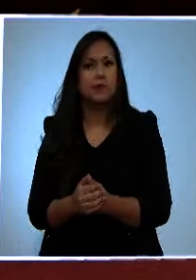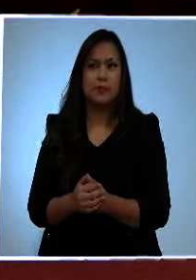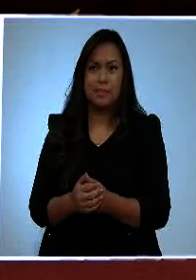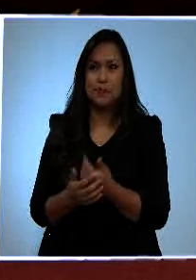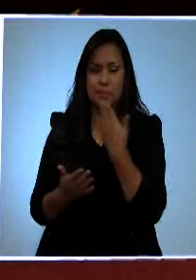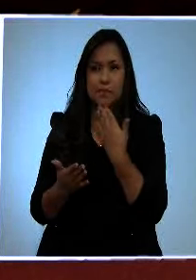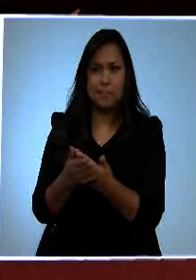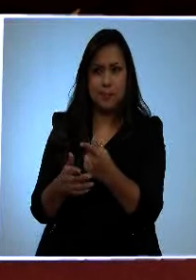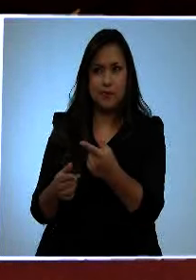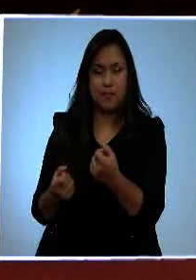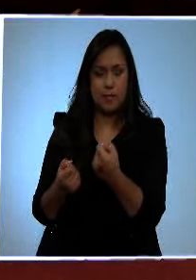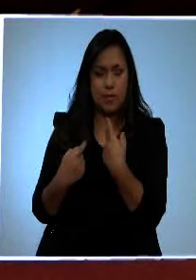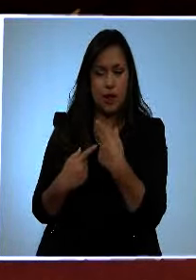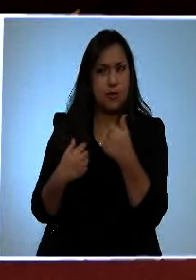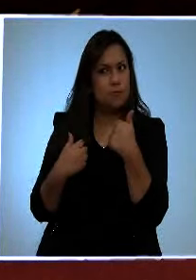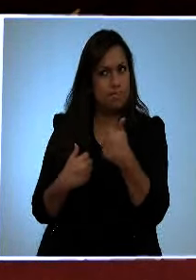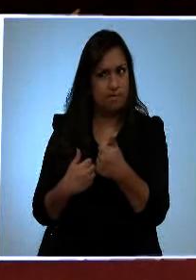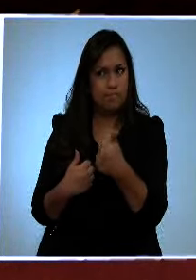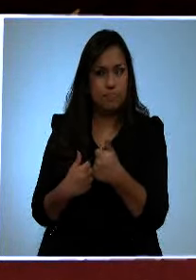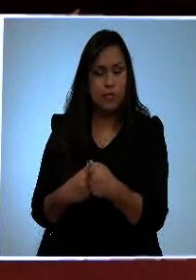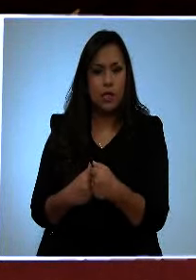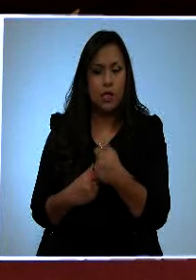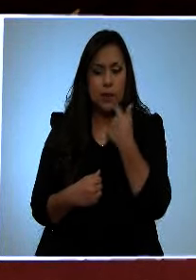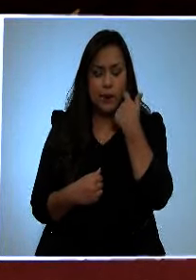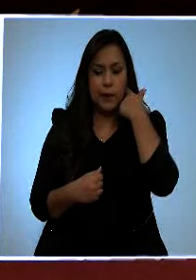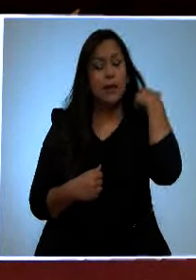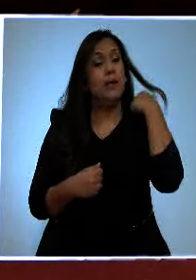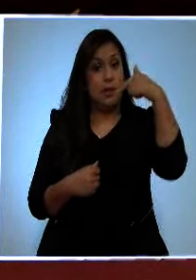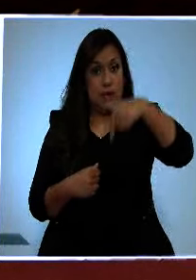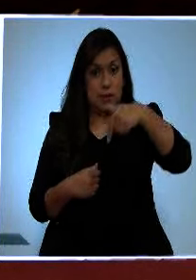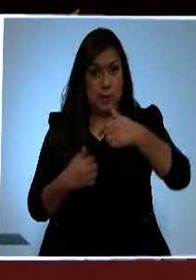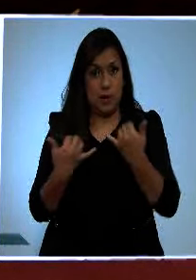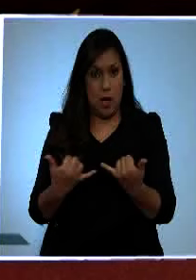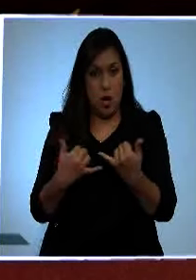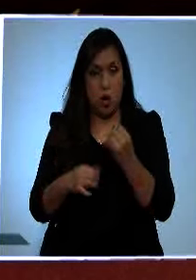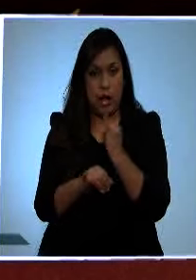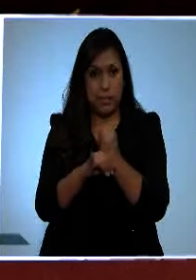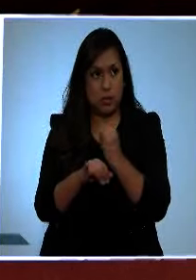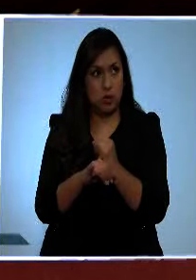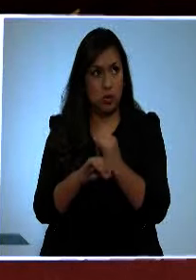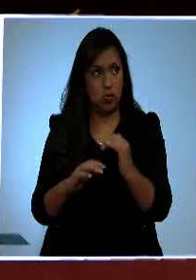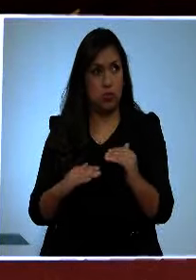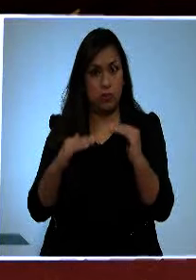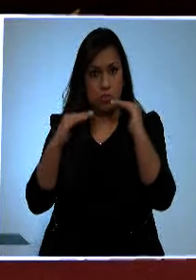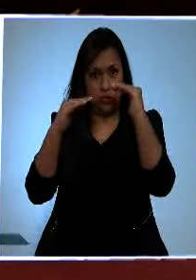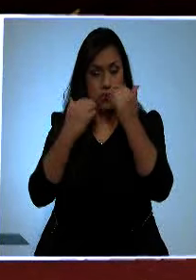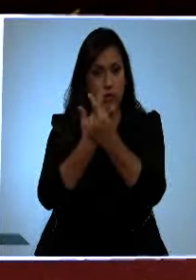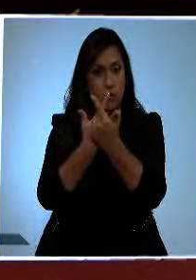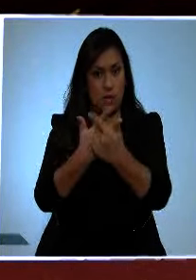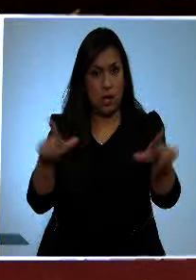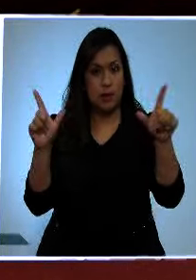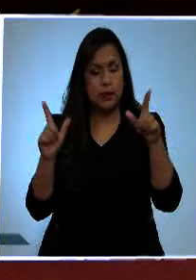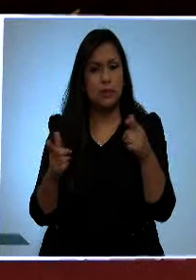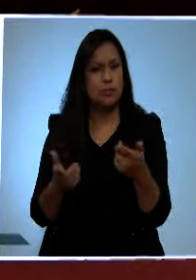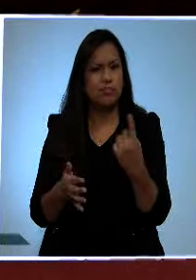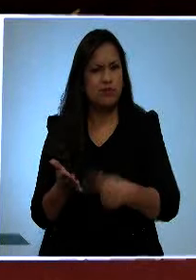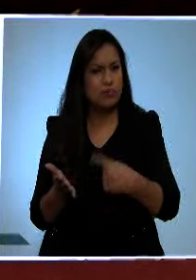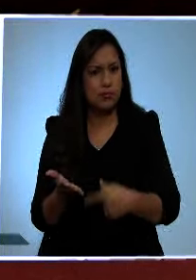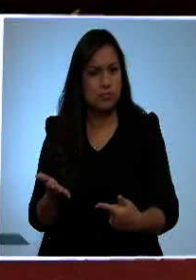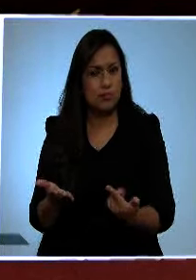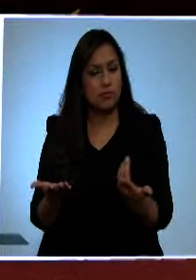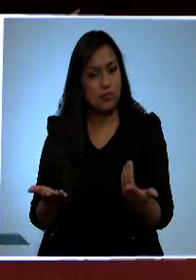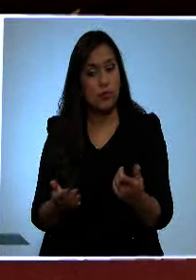Muchísimas gracias la verdad es que en este momento el Instituto técnico superior libertad Busca precisamente el que